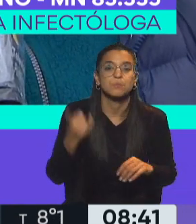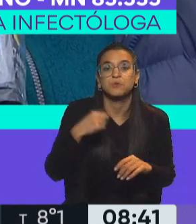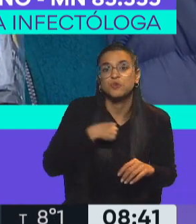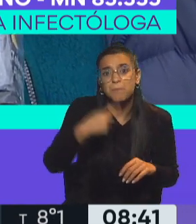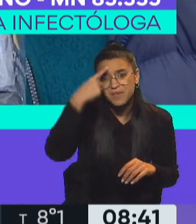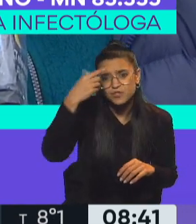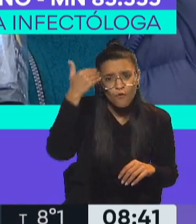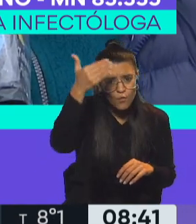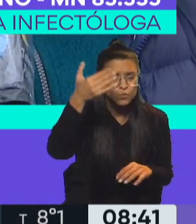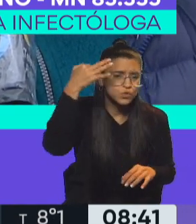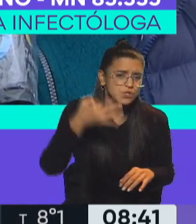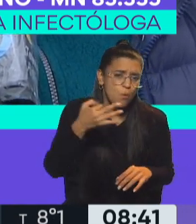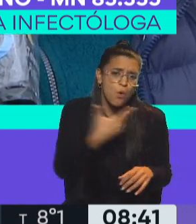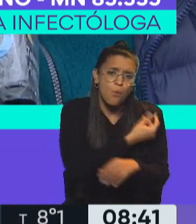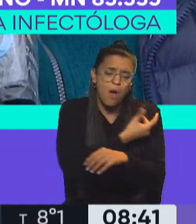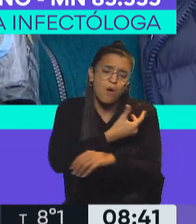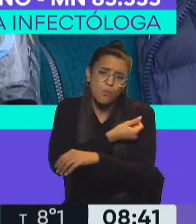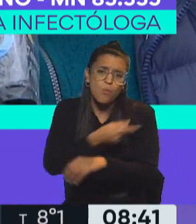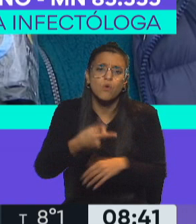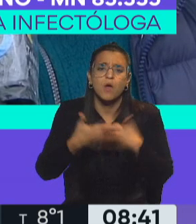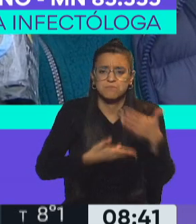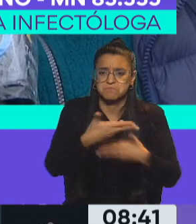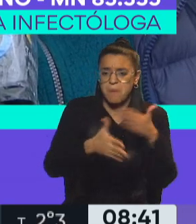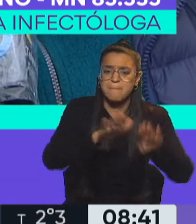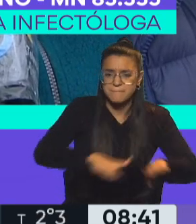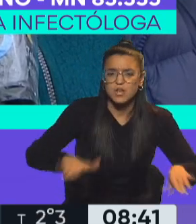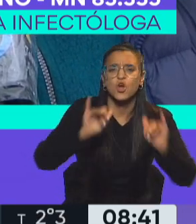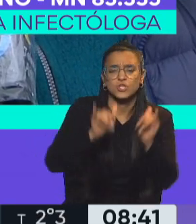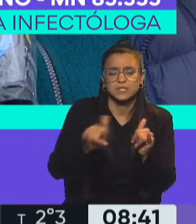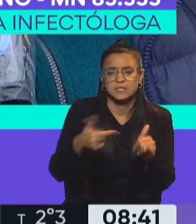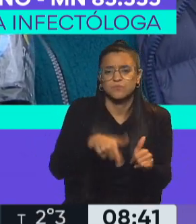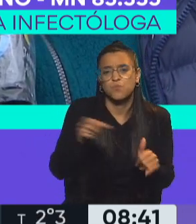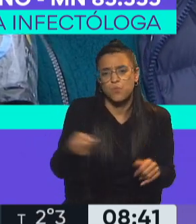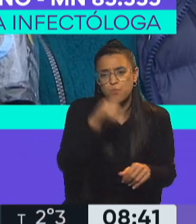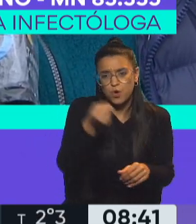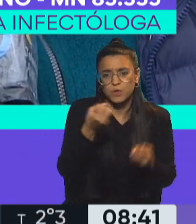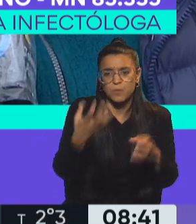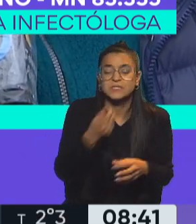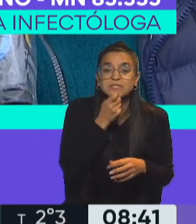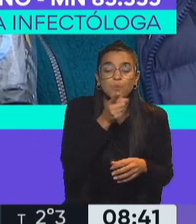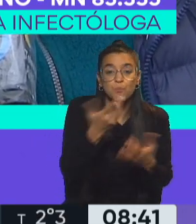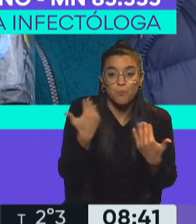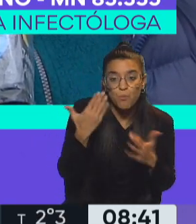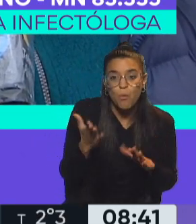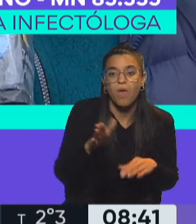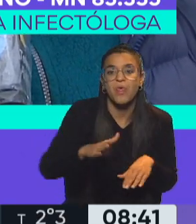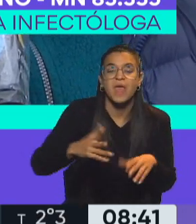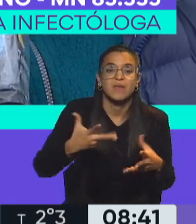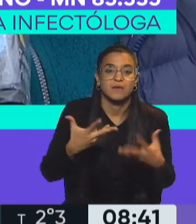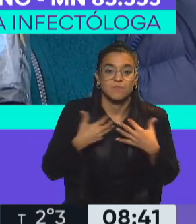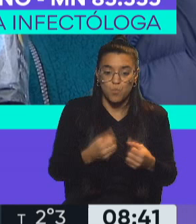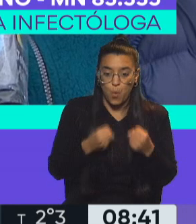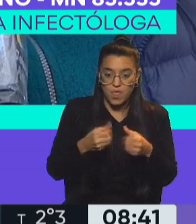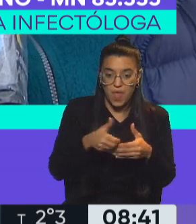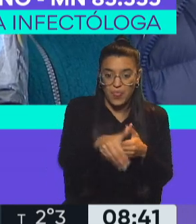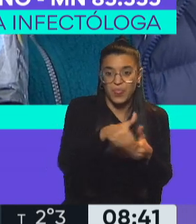futuro seguramente todas estas vacunas van a servir para los menores y sería crucial, porque si vos podés establecer una inmunidad a largo